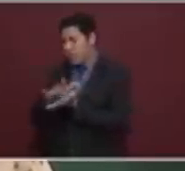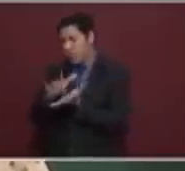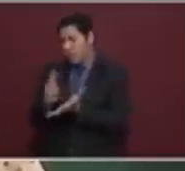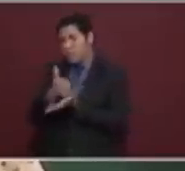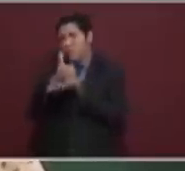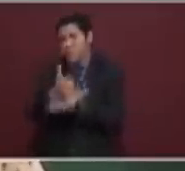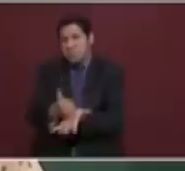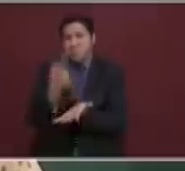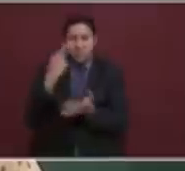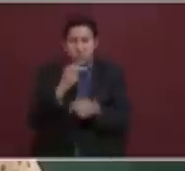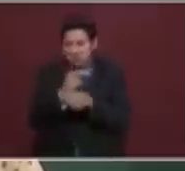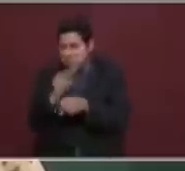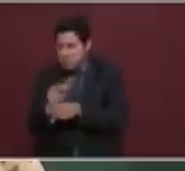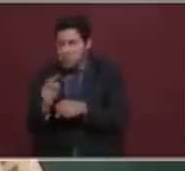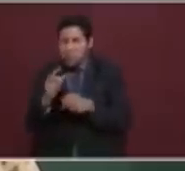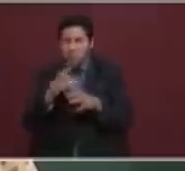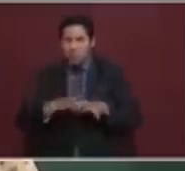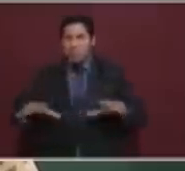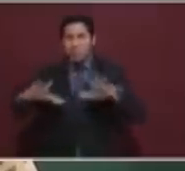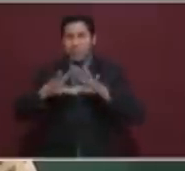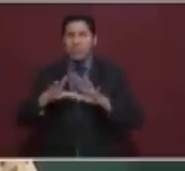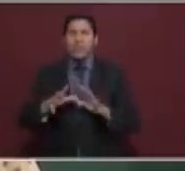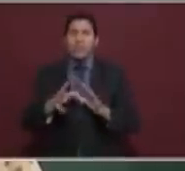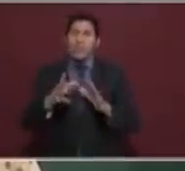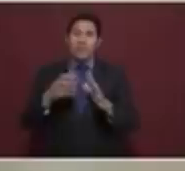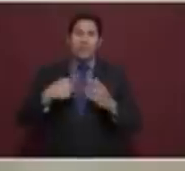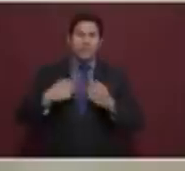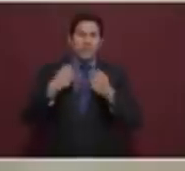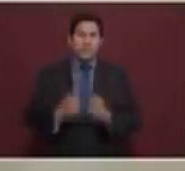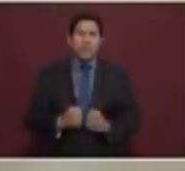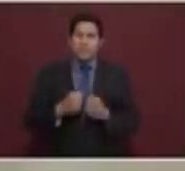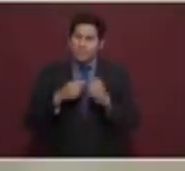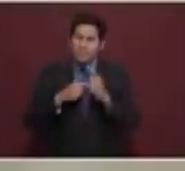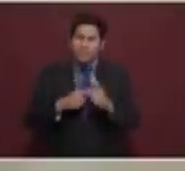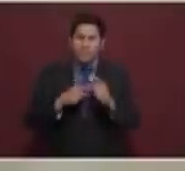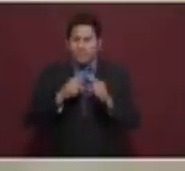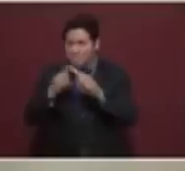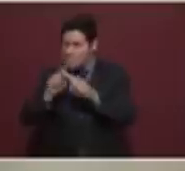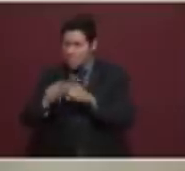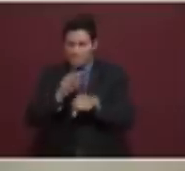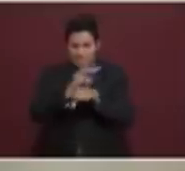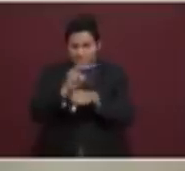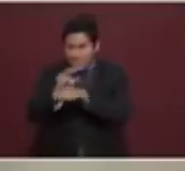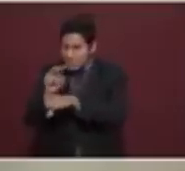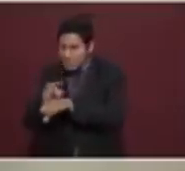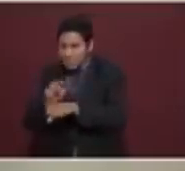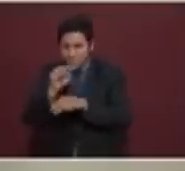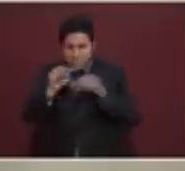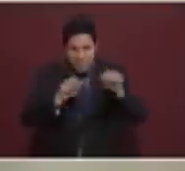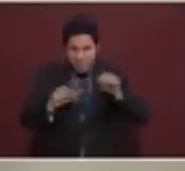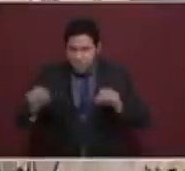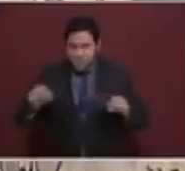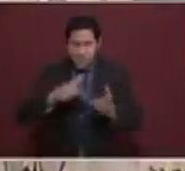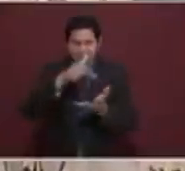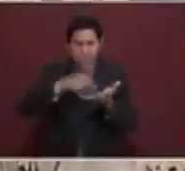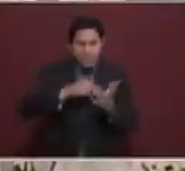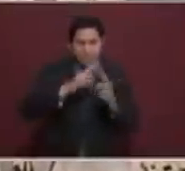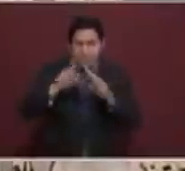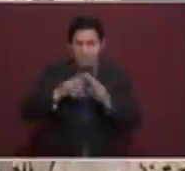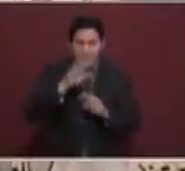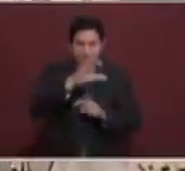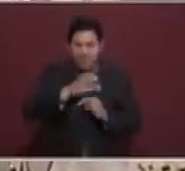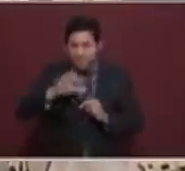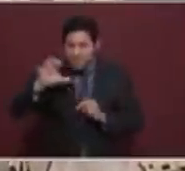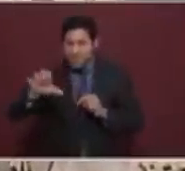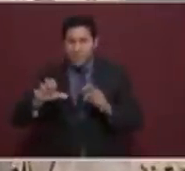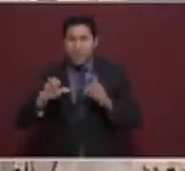naval y policía federal entonces iremos cubriendo dándole la prioridad a esas áreas que se identifican con